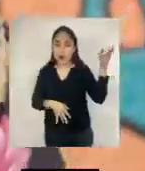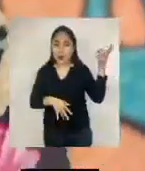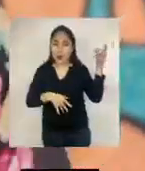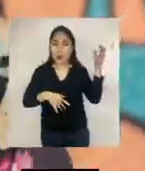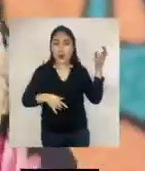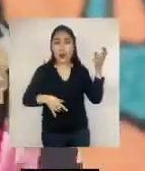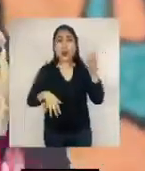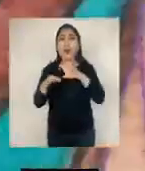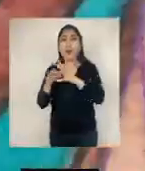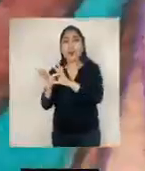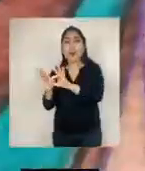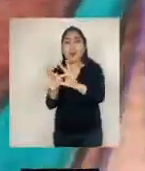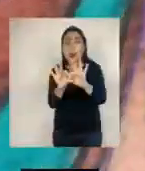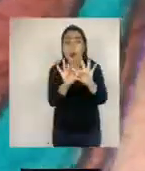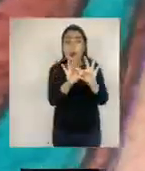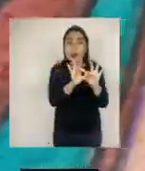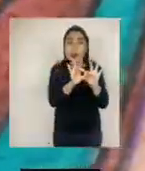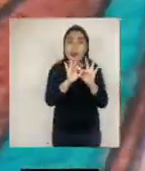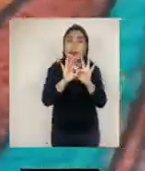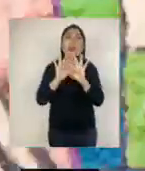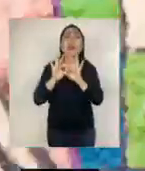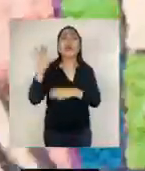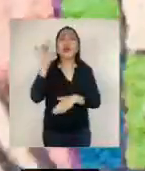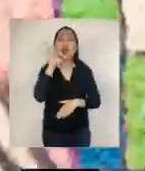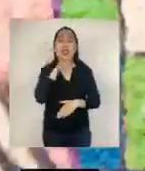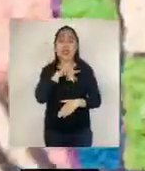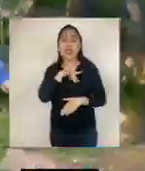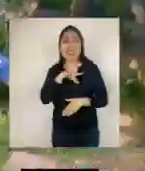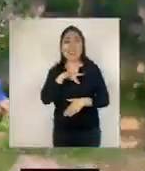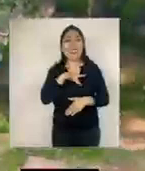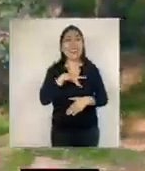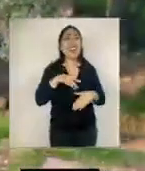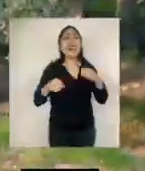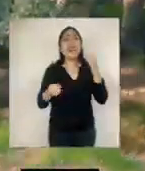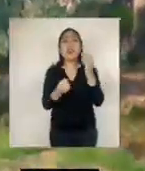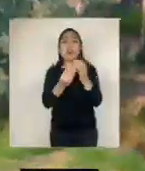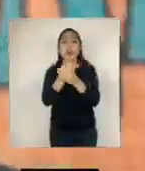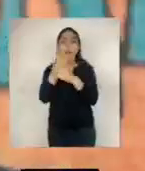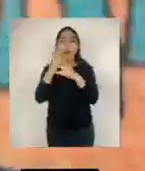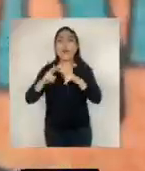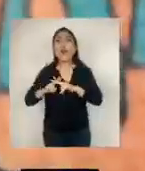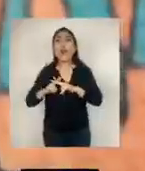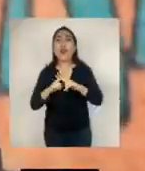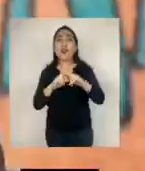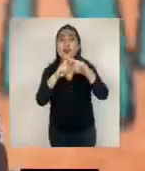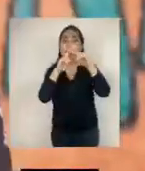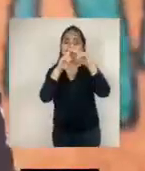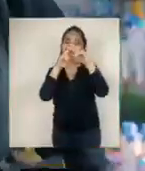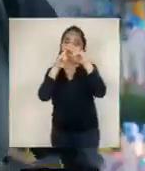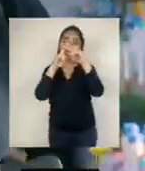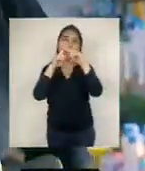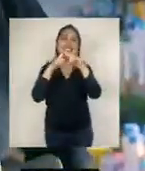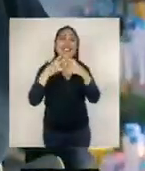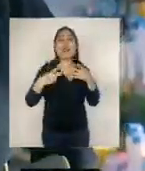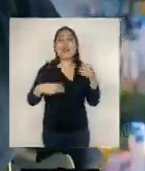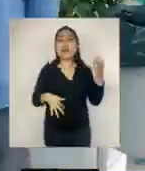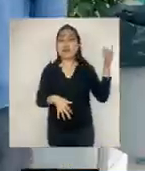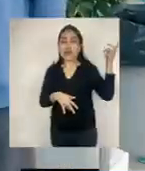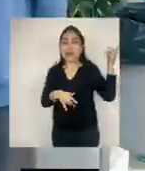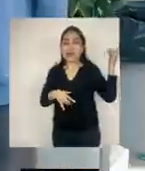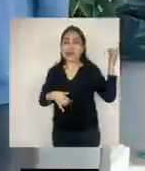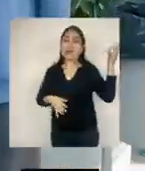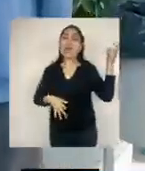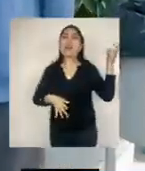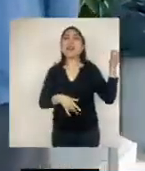No, tenemos cosas que hacer. Yo como artista siempre tengo cosas que hacer desde lo social, porque es mi fuente de inspiración